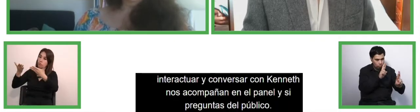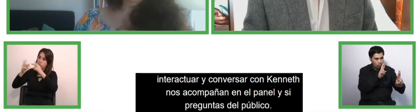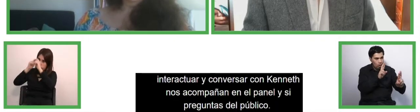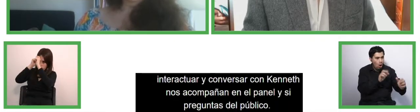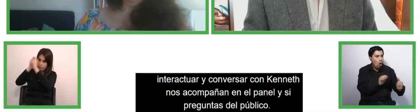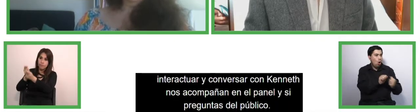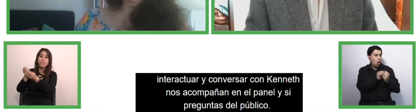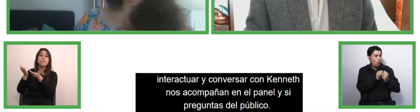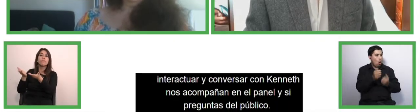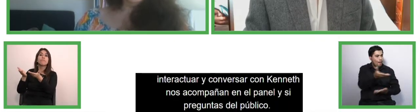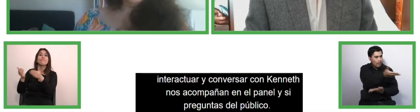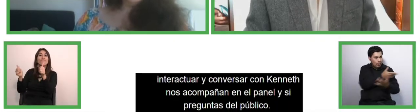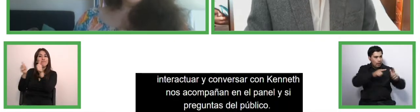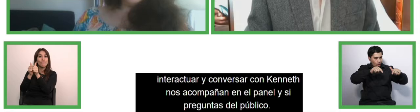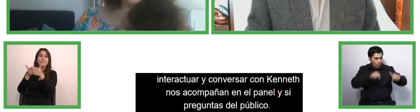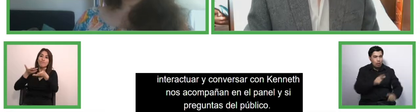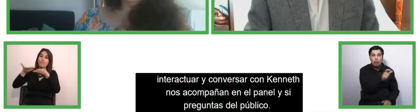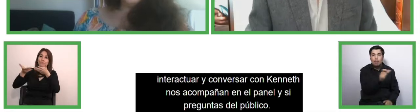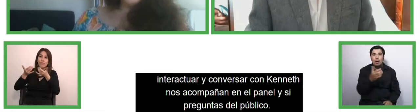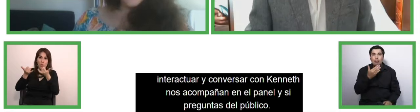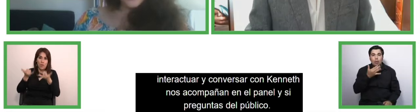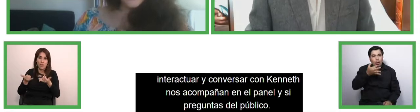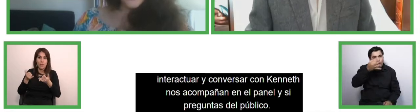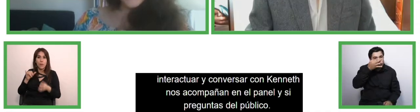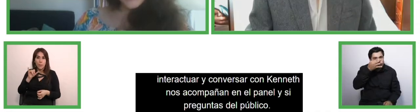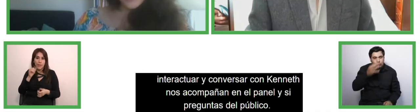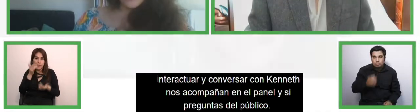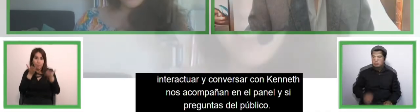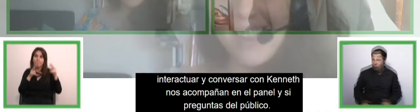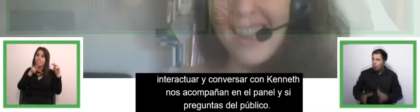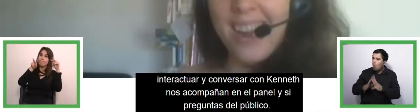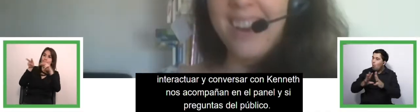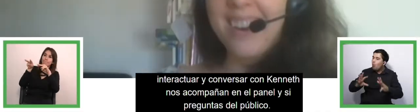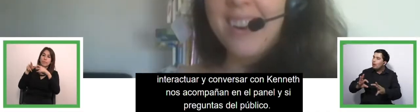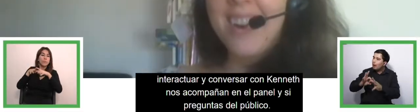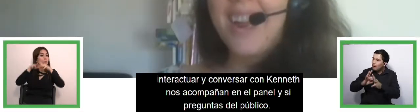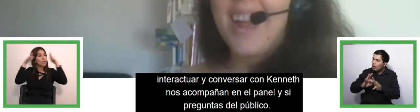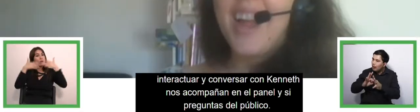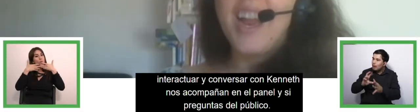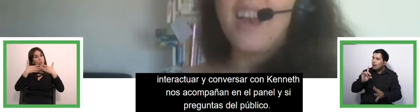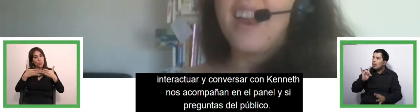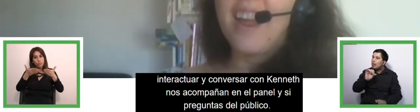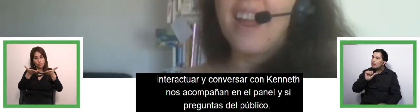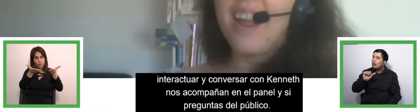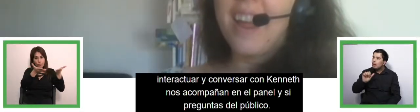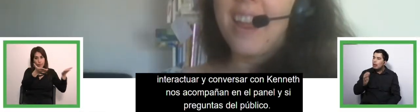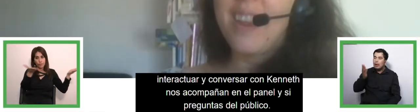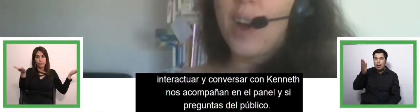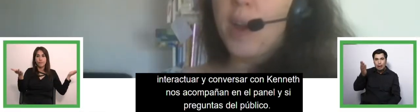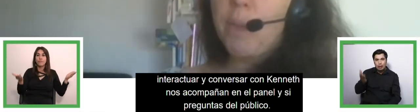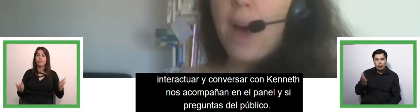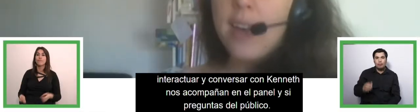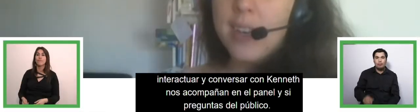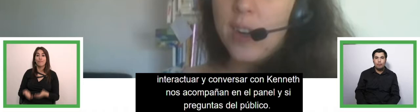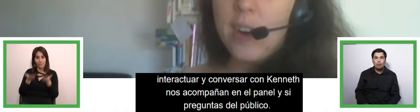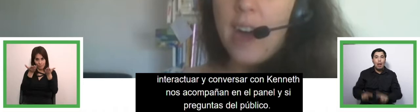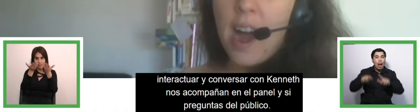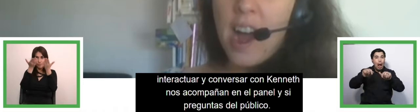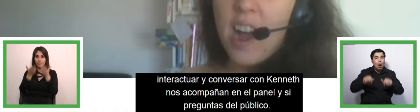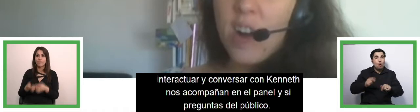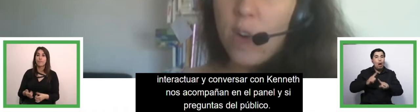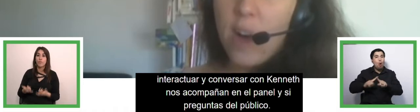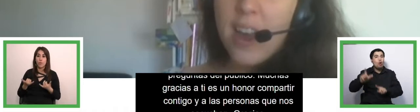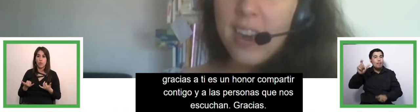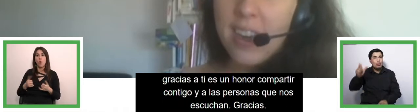personas que nos escuchan y que nos ven. Gracias. Muchas gracias, Dian. Le doy paso